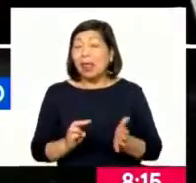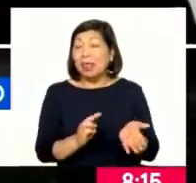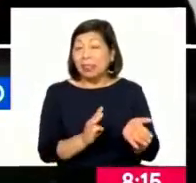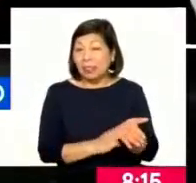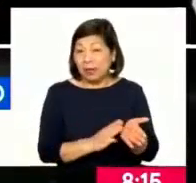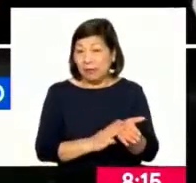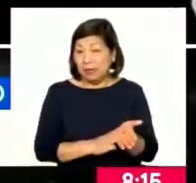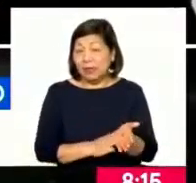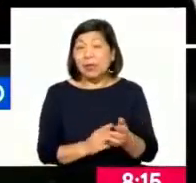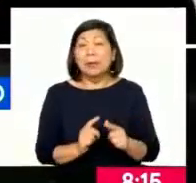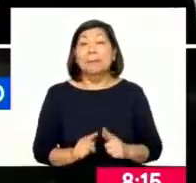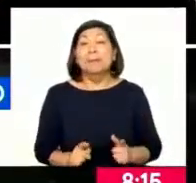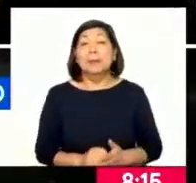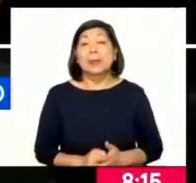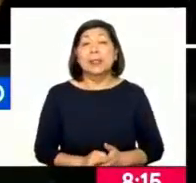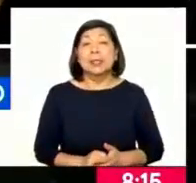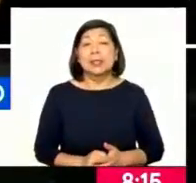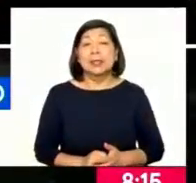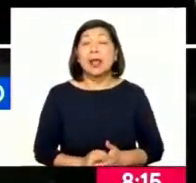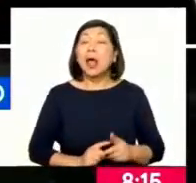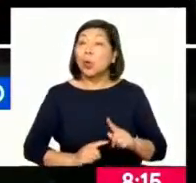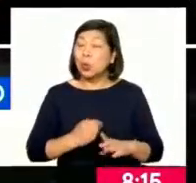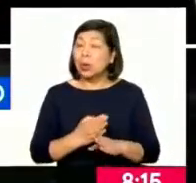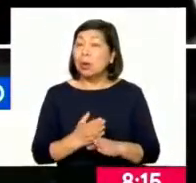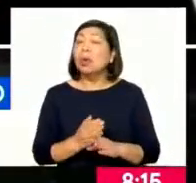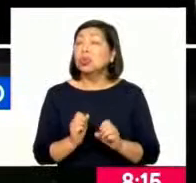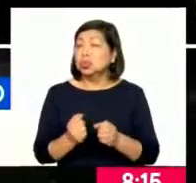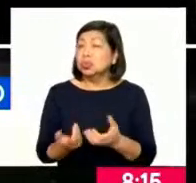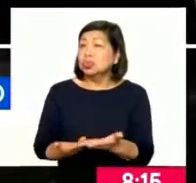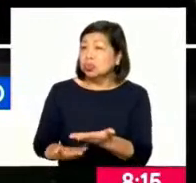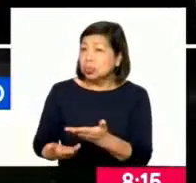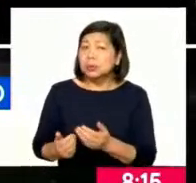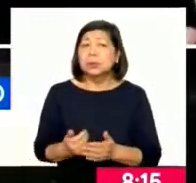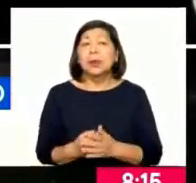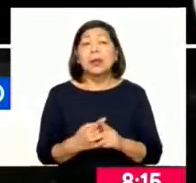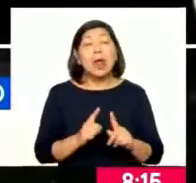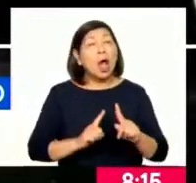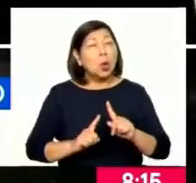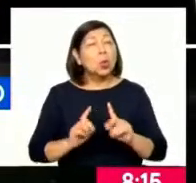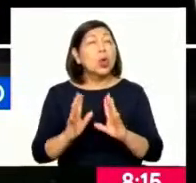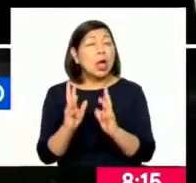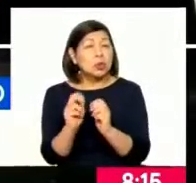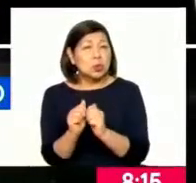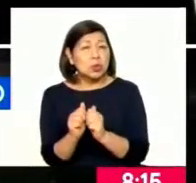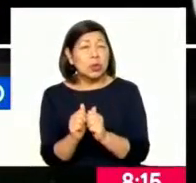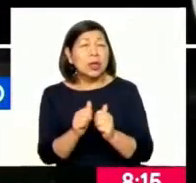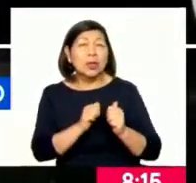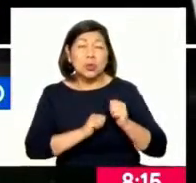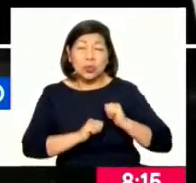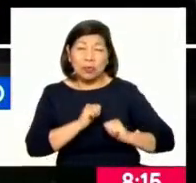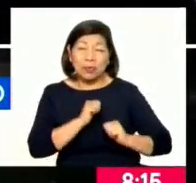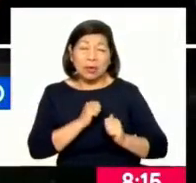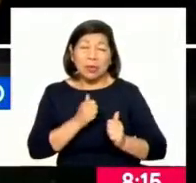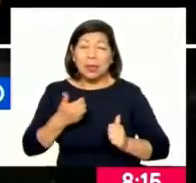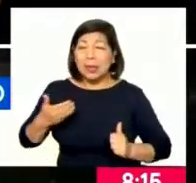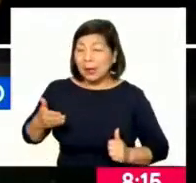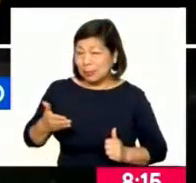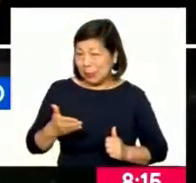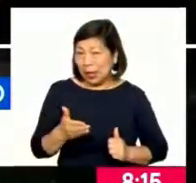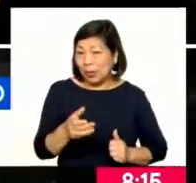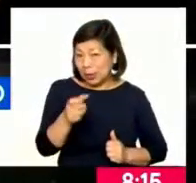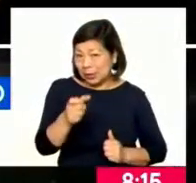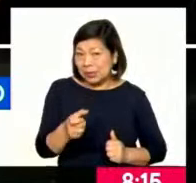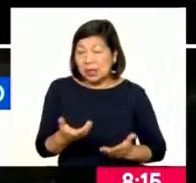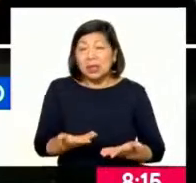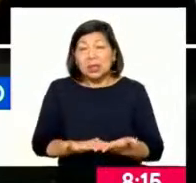además viene de alguna manera participando a solicitud de algunas asociaciones de afectados en estos procesos